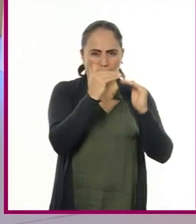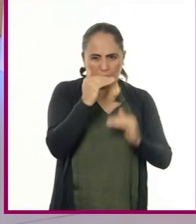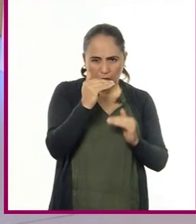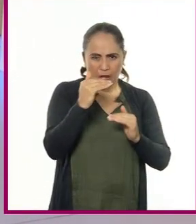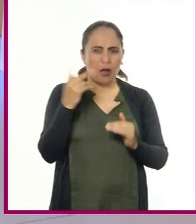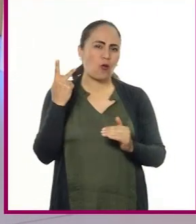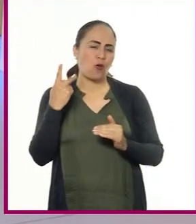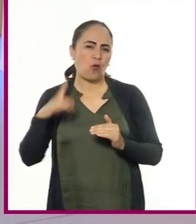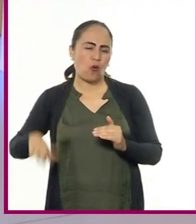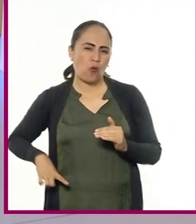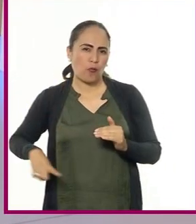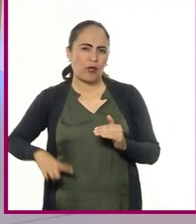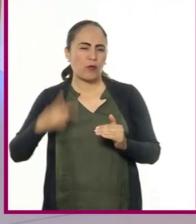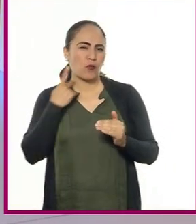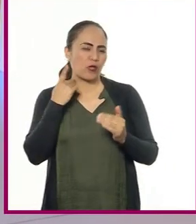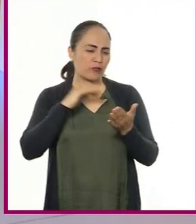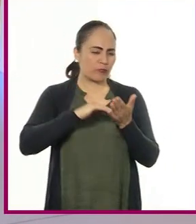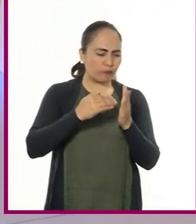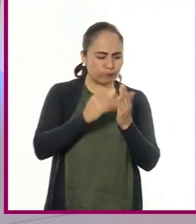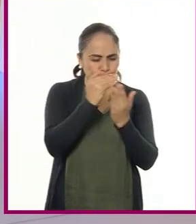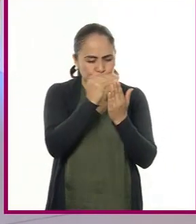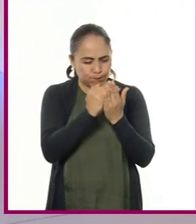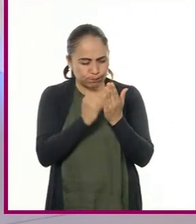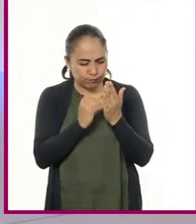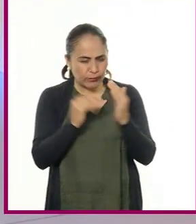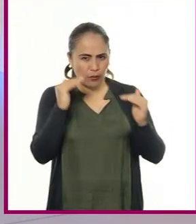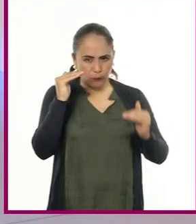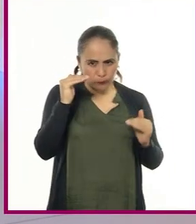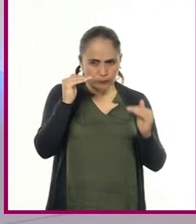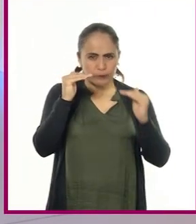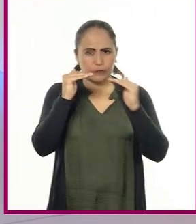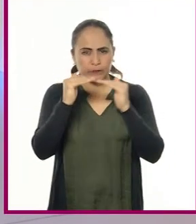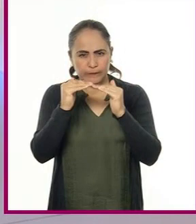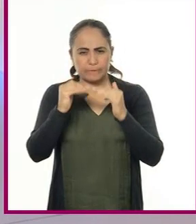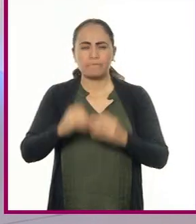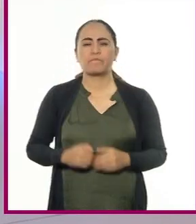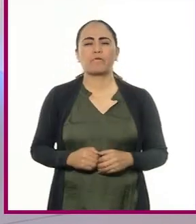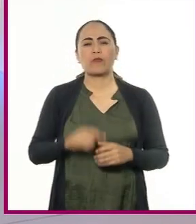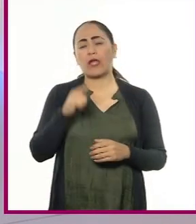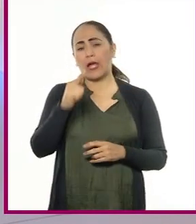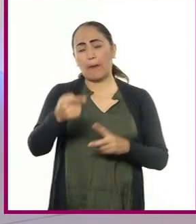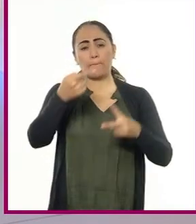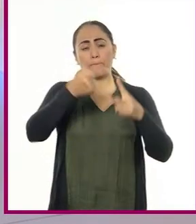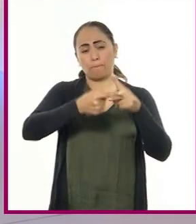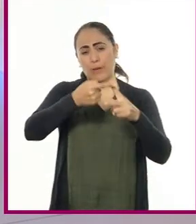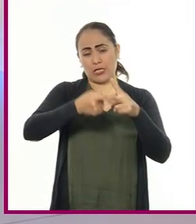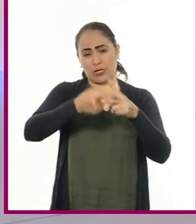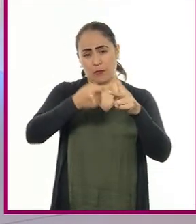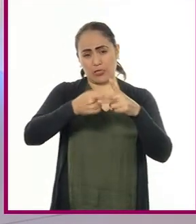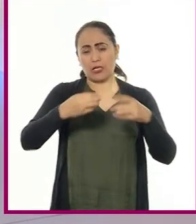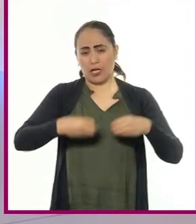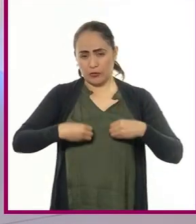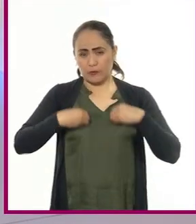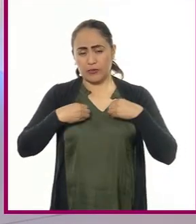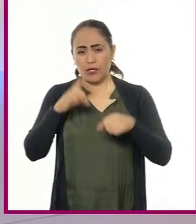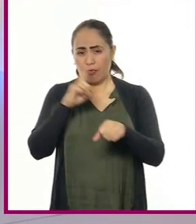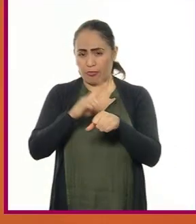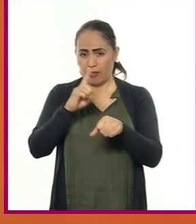obstáculos. De este modo, se subraya que la aplicación de las matemáticas a la vida